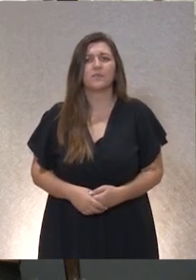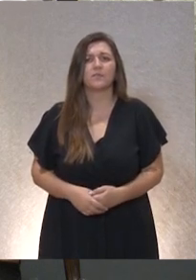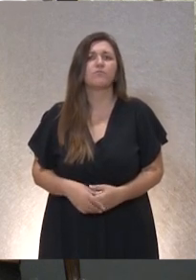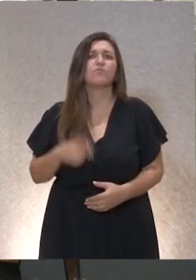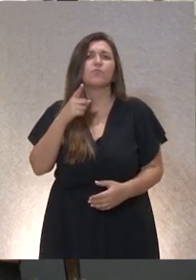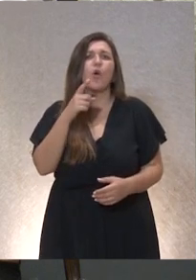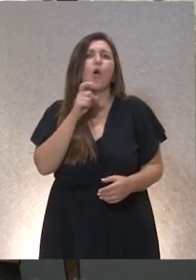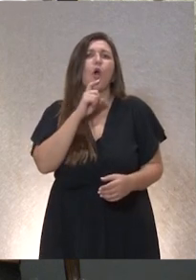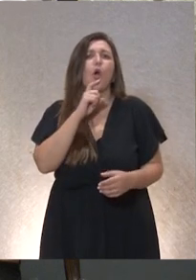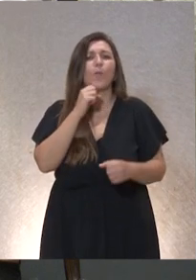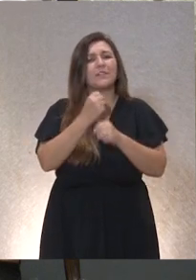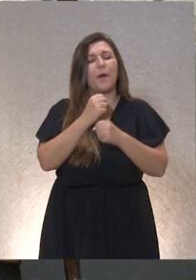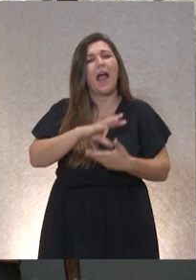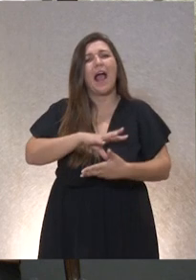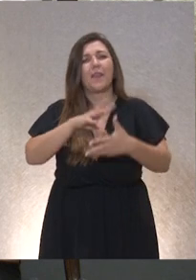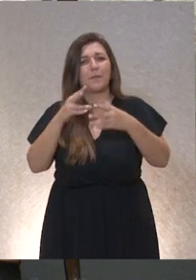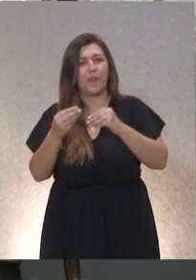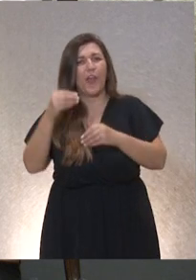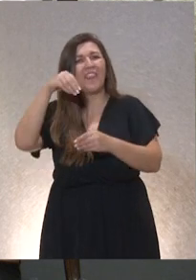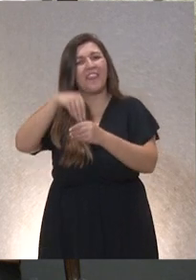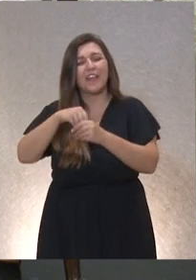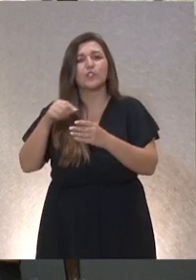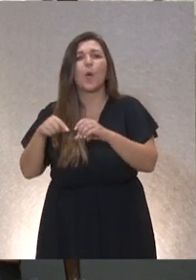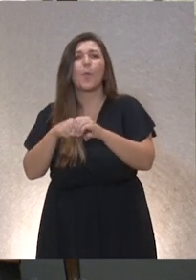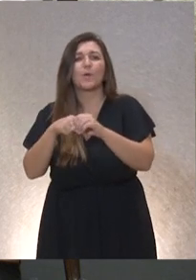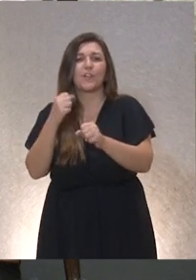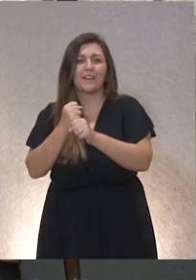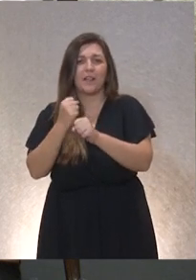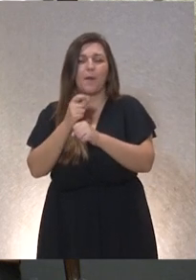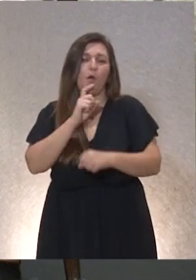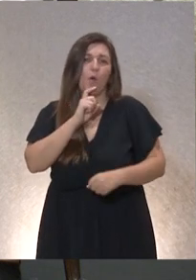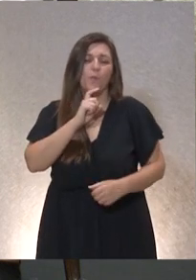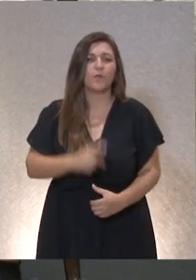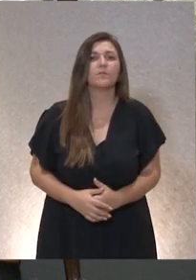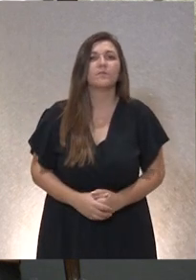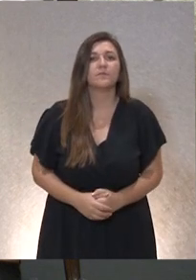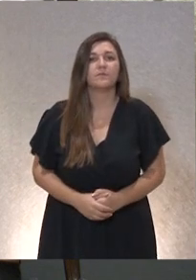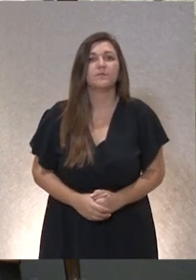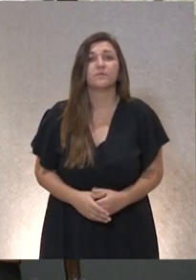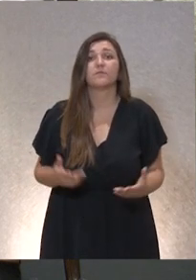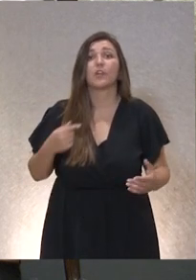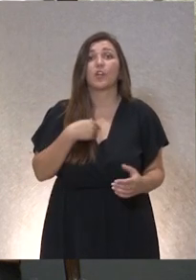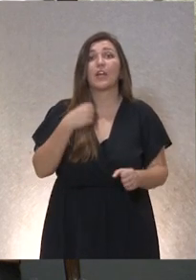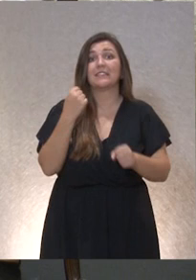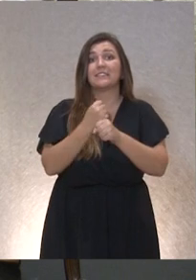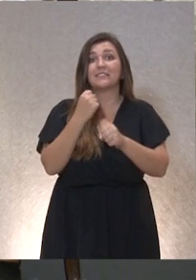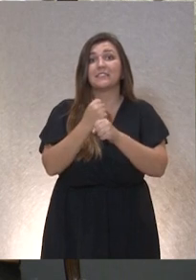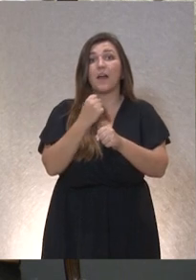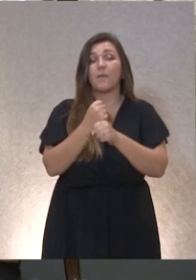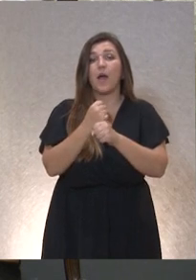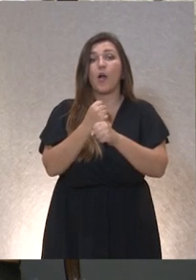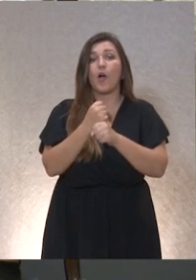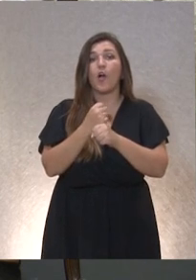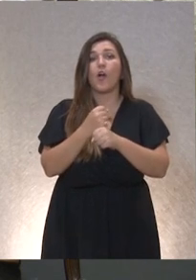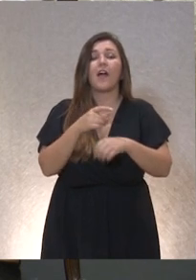trabajo Cómo fue tu adaptación al puesto de trabajo Sí estoy trabajando en